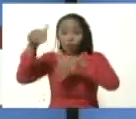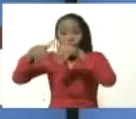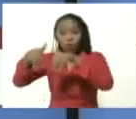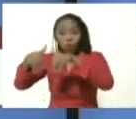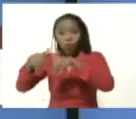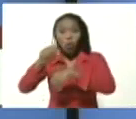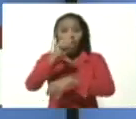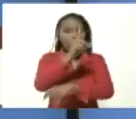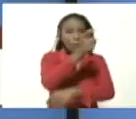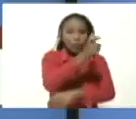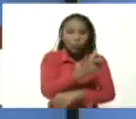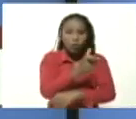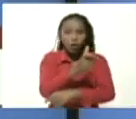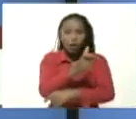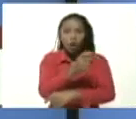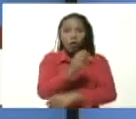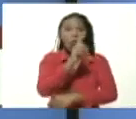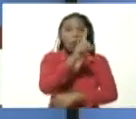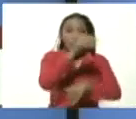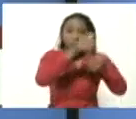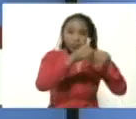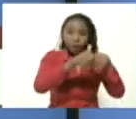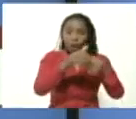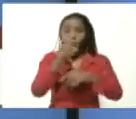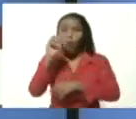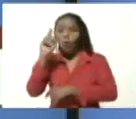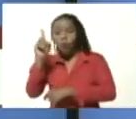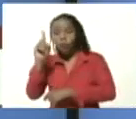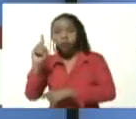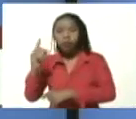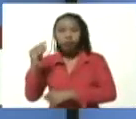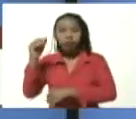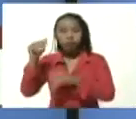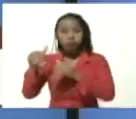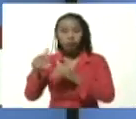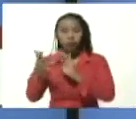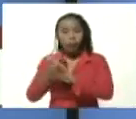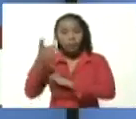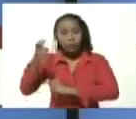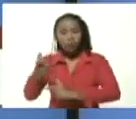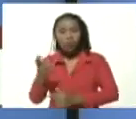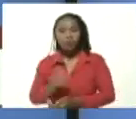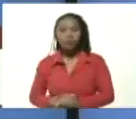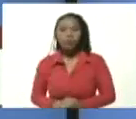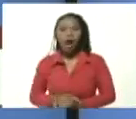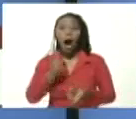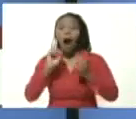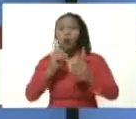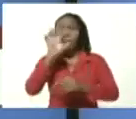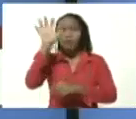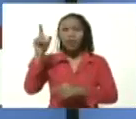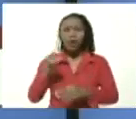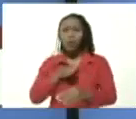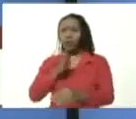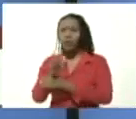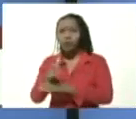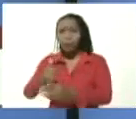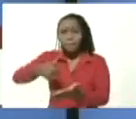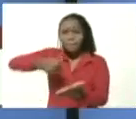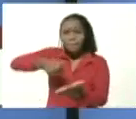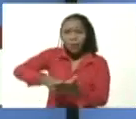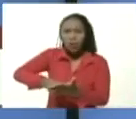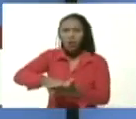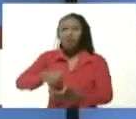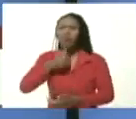un elector. O un elector, un voto. En algunos países. Pero ustedes pasan por una máquina carta huella para